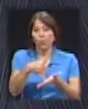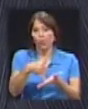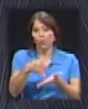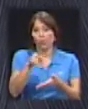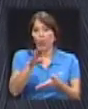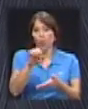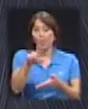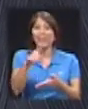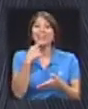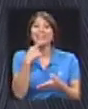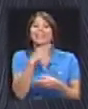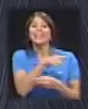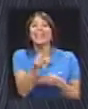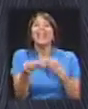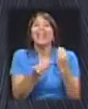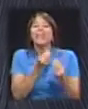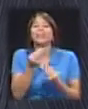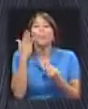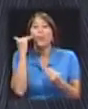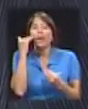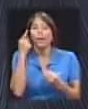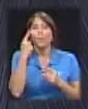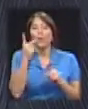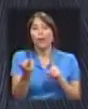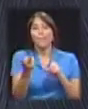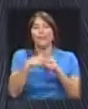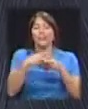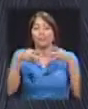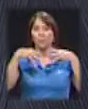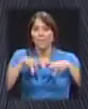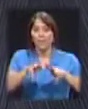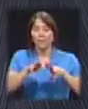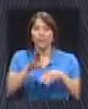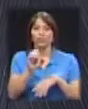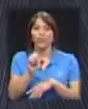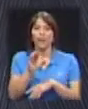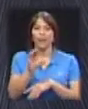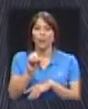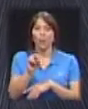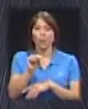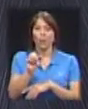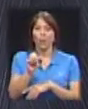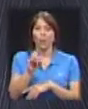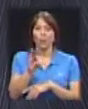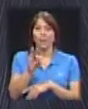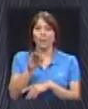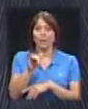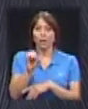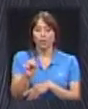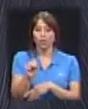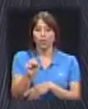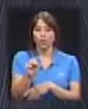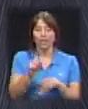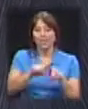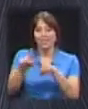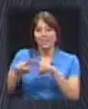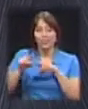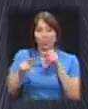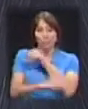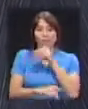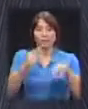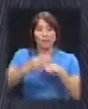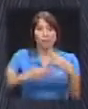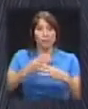aplicación de los métodos econométricos en distintas partes del mundo. Y el proyecto Link es un enlace de los